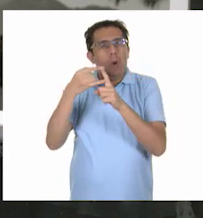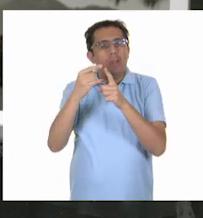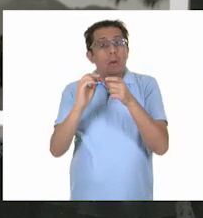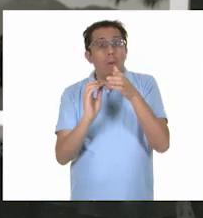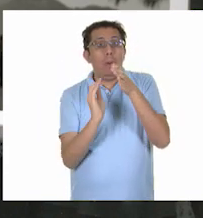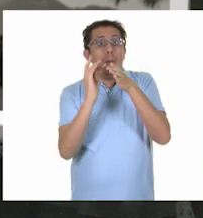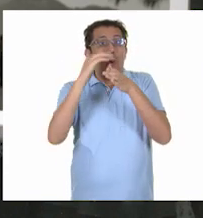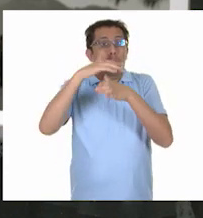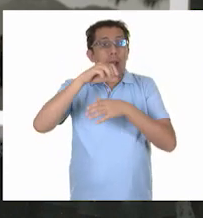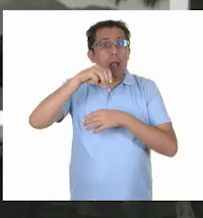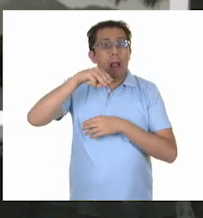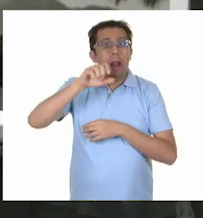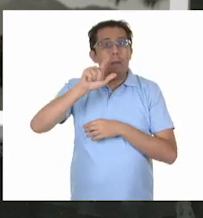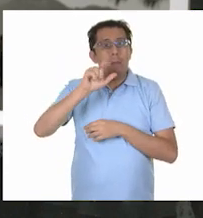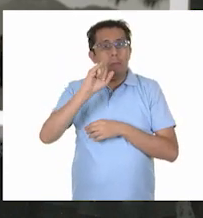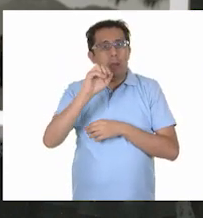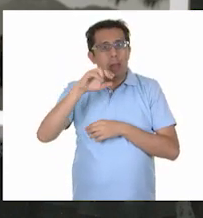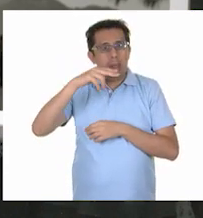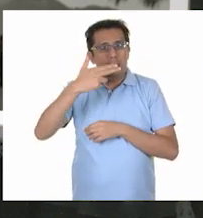Tlaxcala muchos llaman Matlalcueyetl.